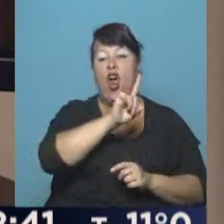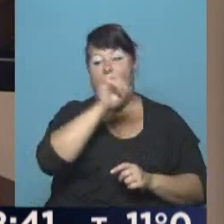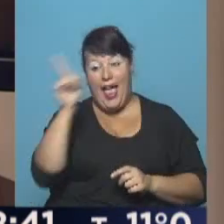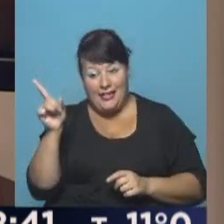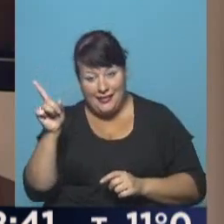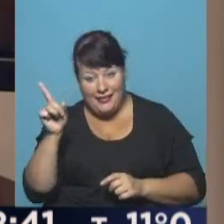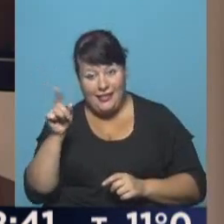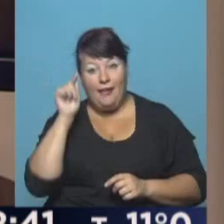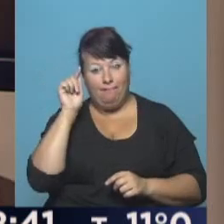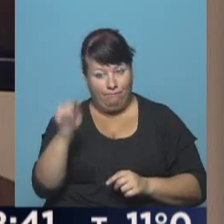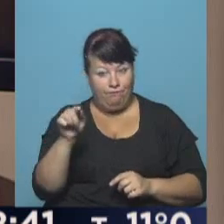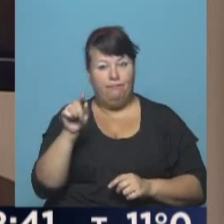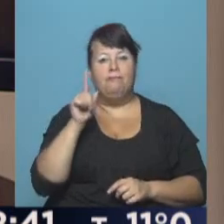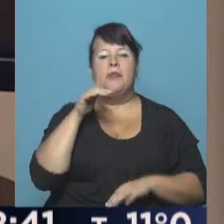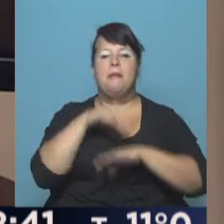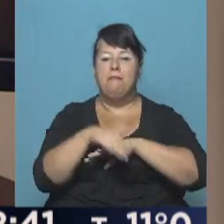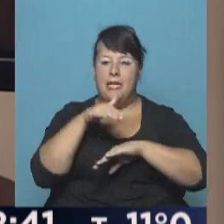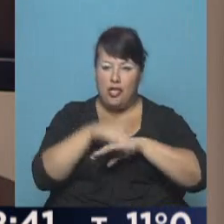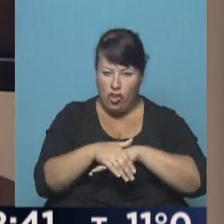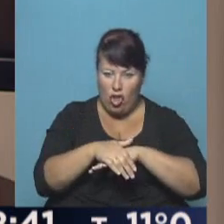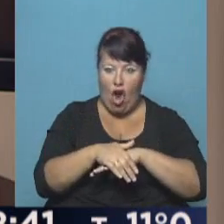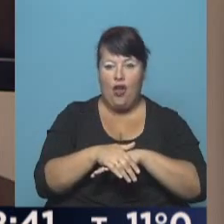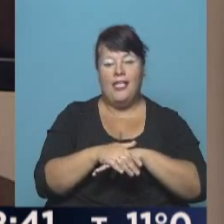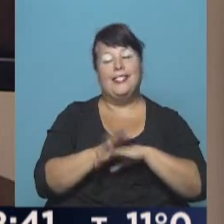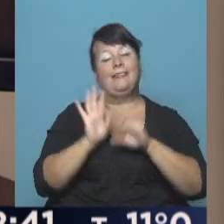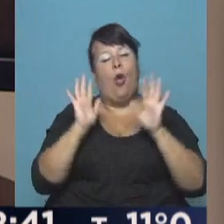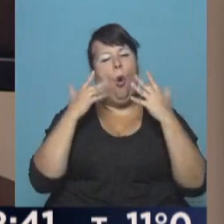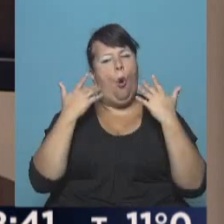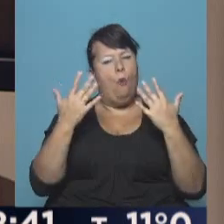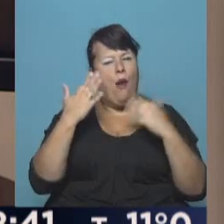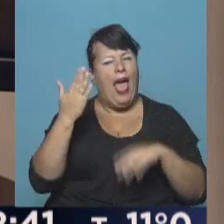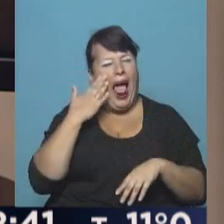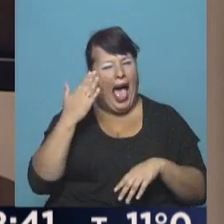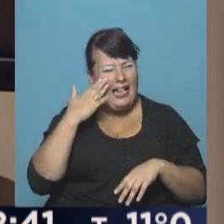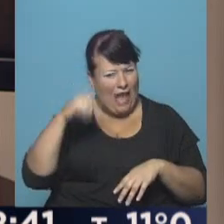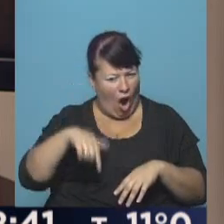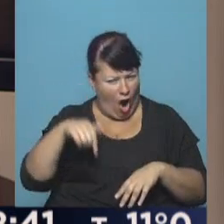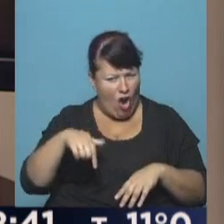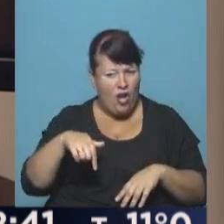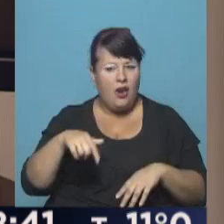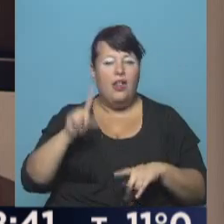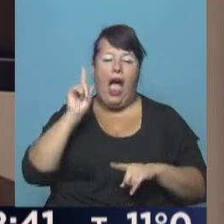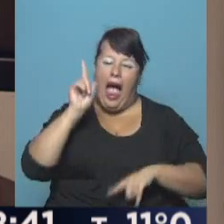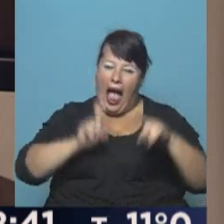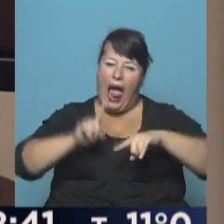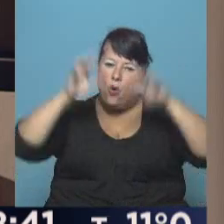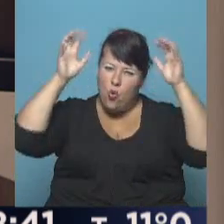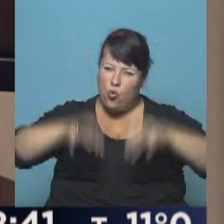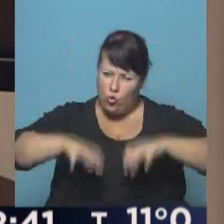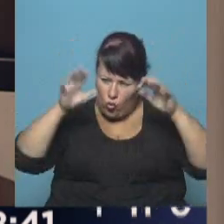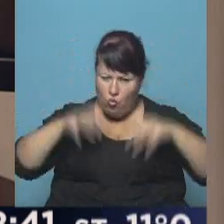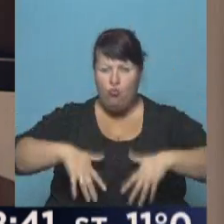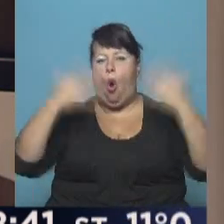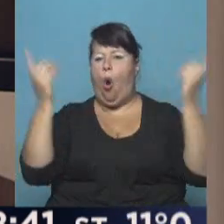noreste, aquí, en la provincia de Misiones, la probabilidad hacia la tarde de hoy mismo de alguna precipitación,